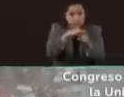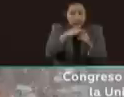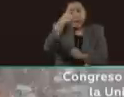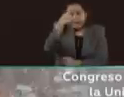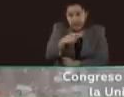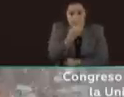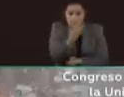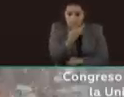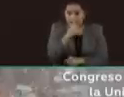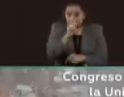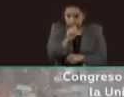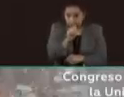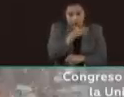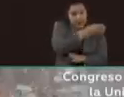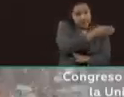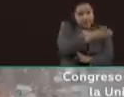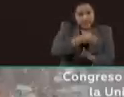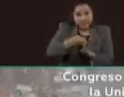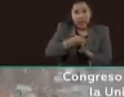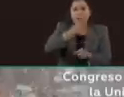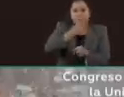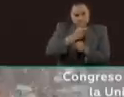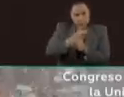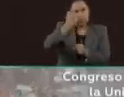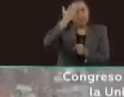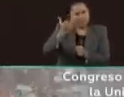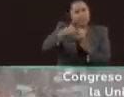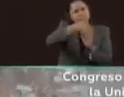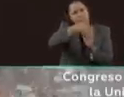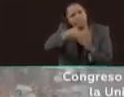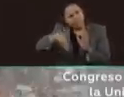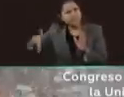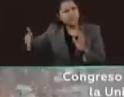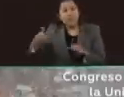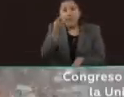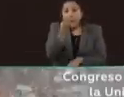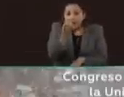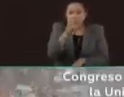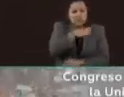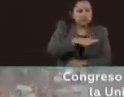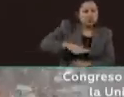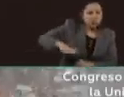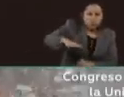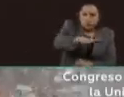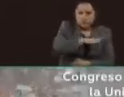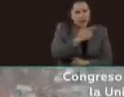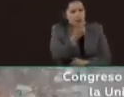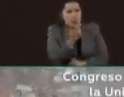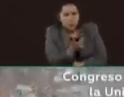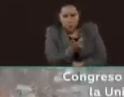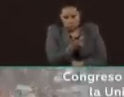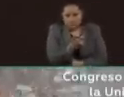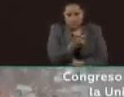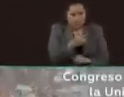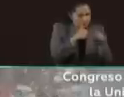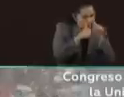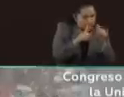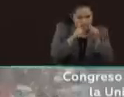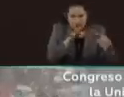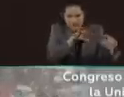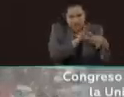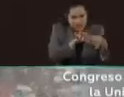la cuarta transformación, por la continuidad con cambio de la política social y económica que ha permitido